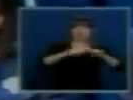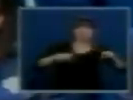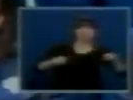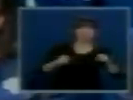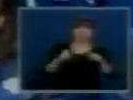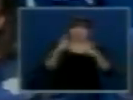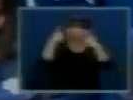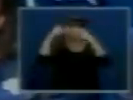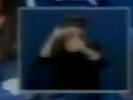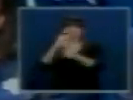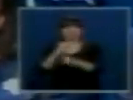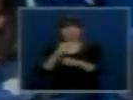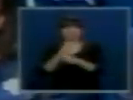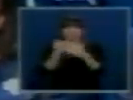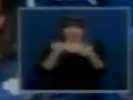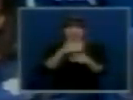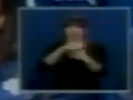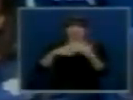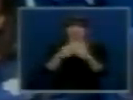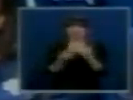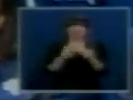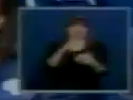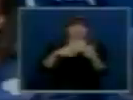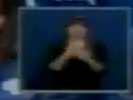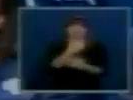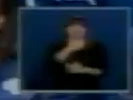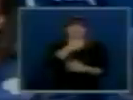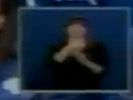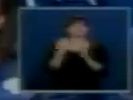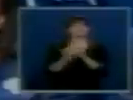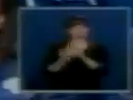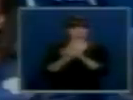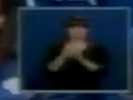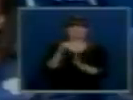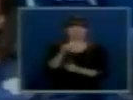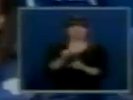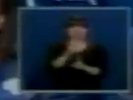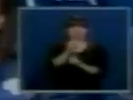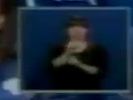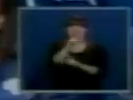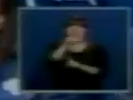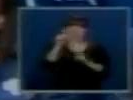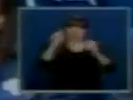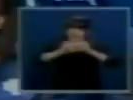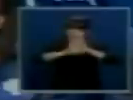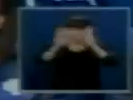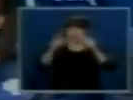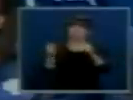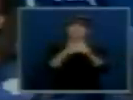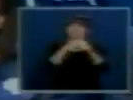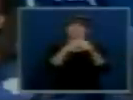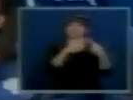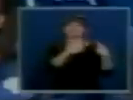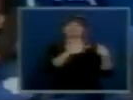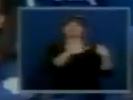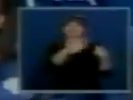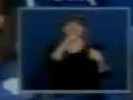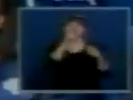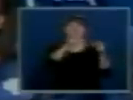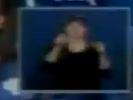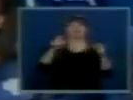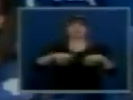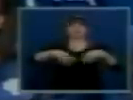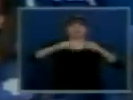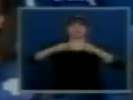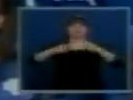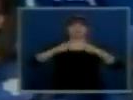hoy a casi todos nos asfixia y nos irrita. Y téngase claro que la principal responsabilidad es de quienes han dirigido la nave del